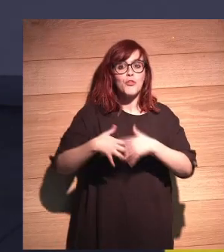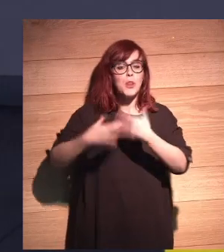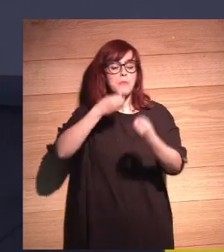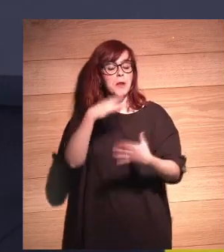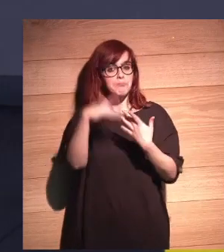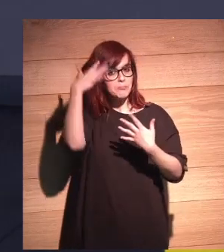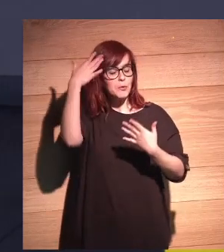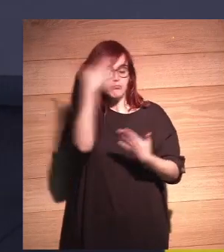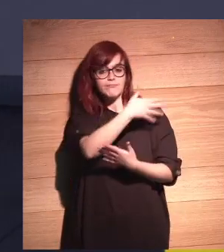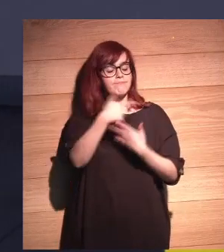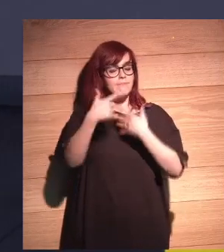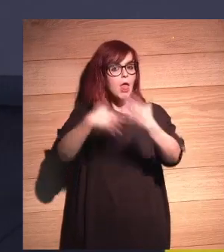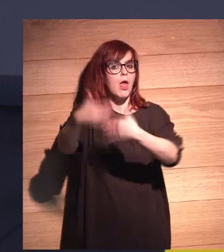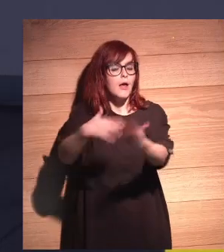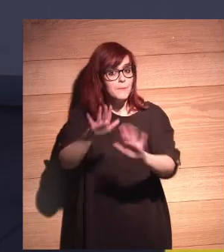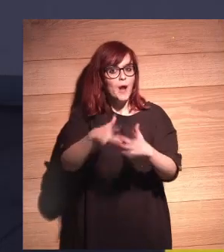¿no?